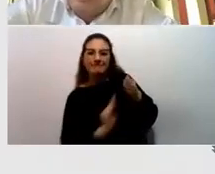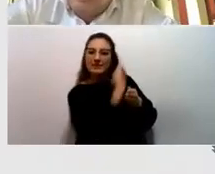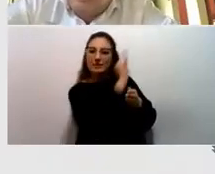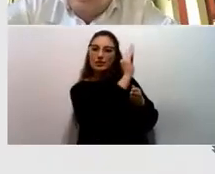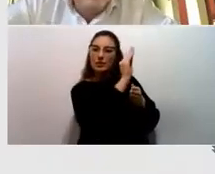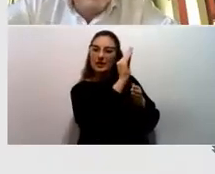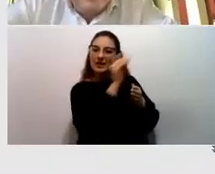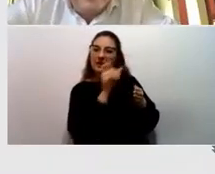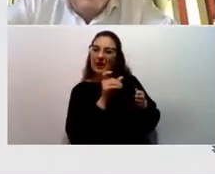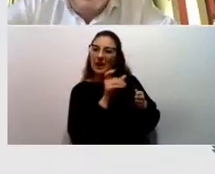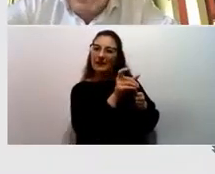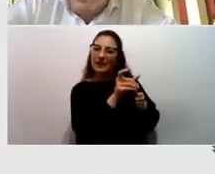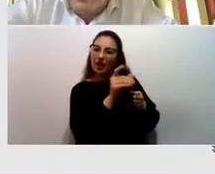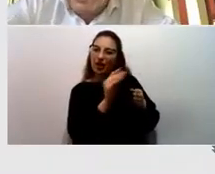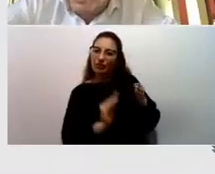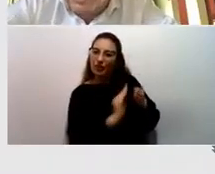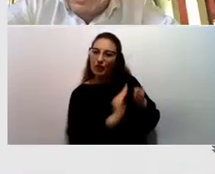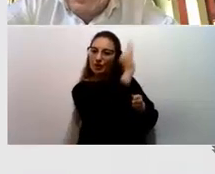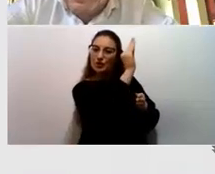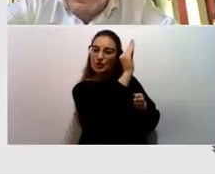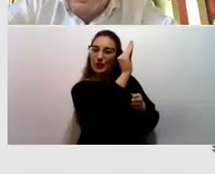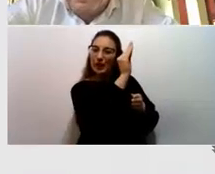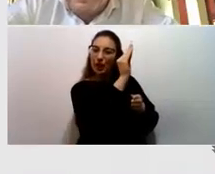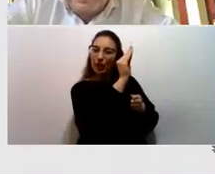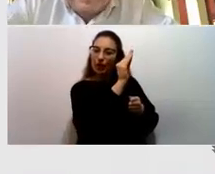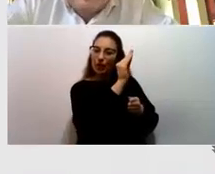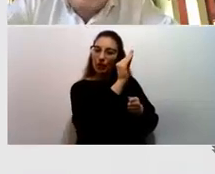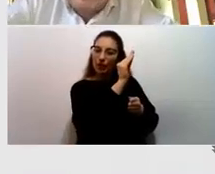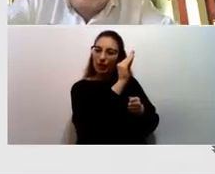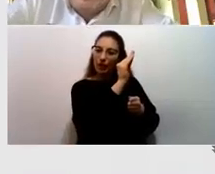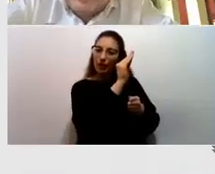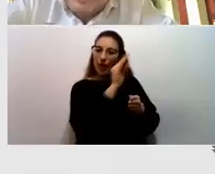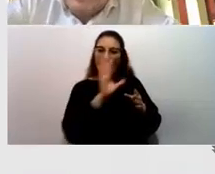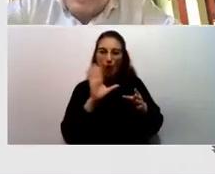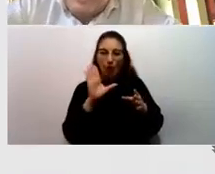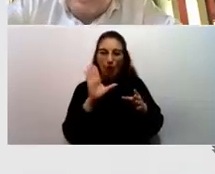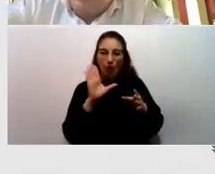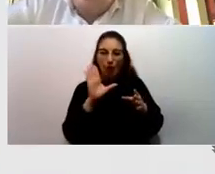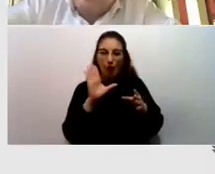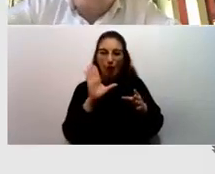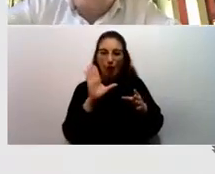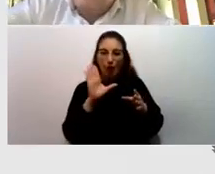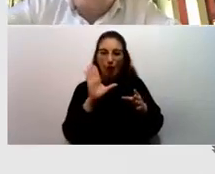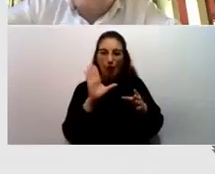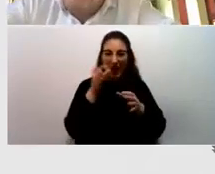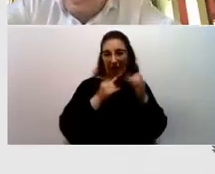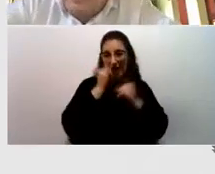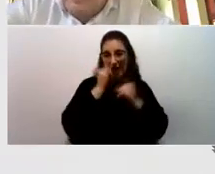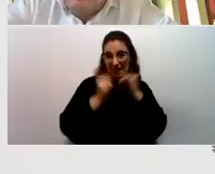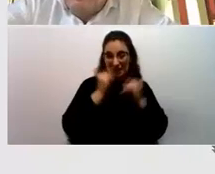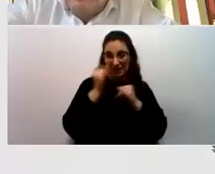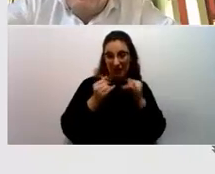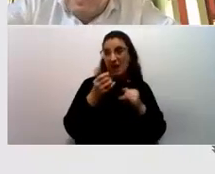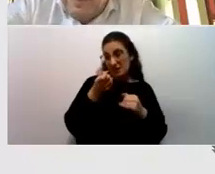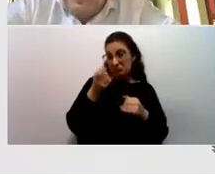powerpoint Subirlo junto con toda la charla, si le parece bien, así lo pueden ver Bueno,